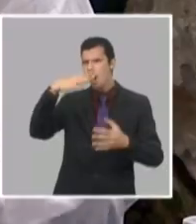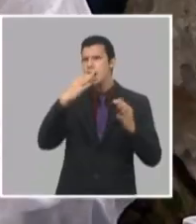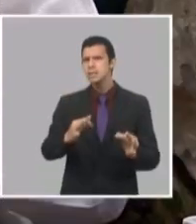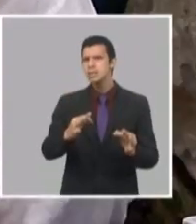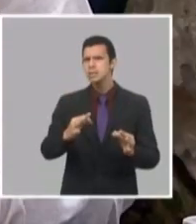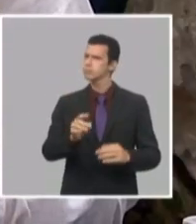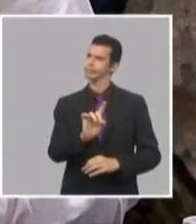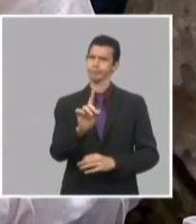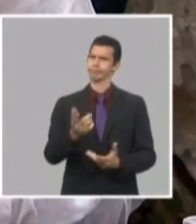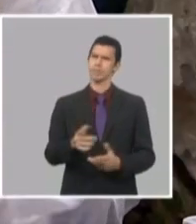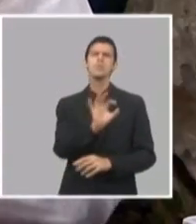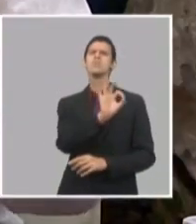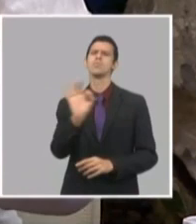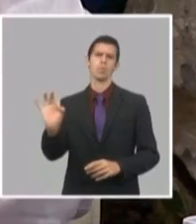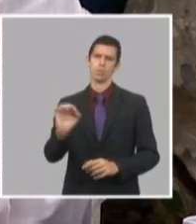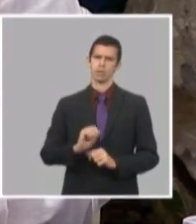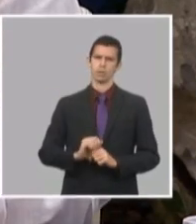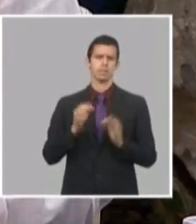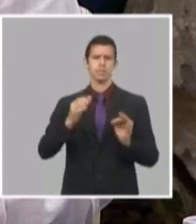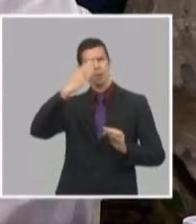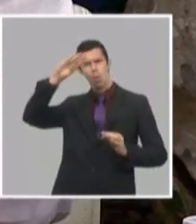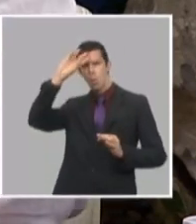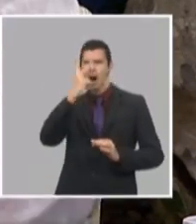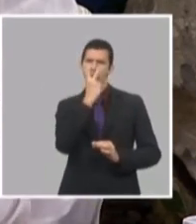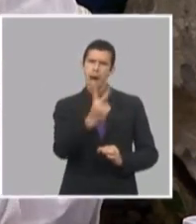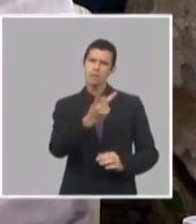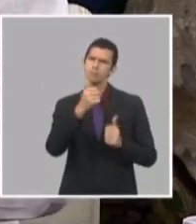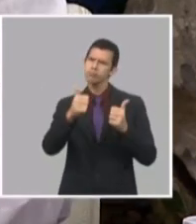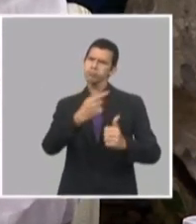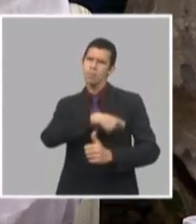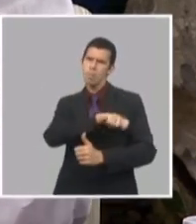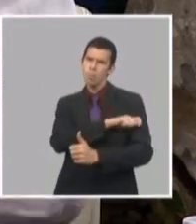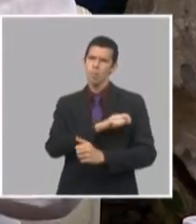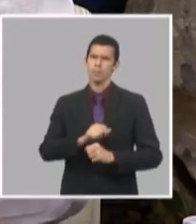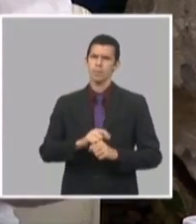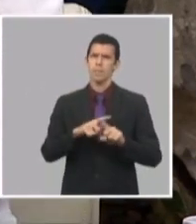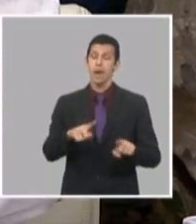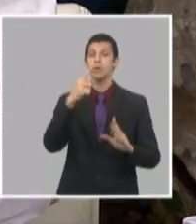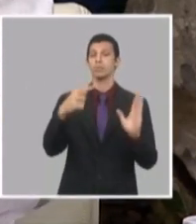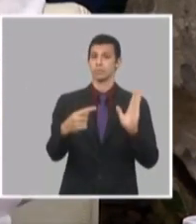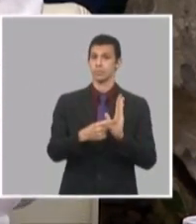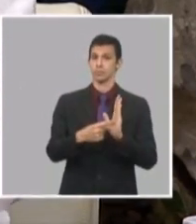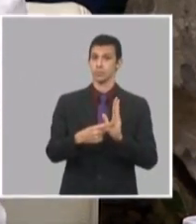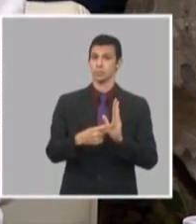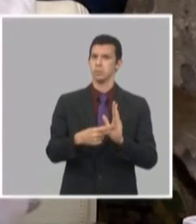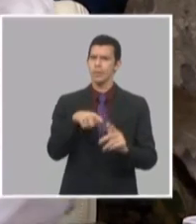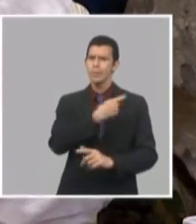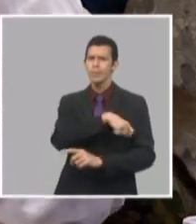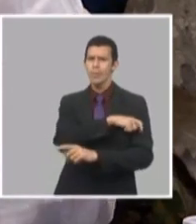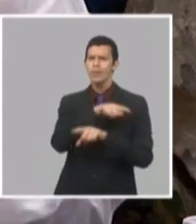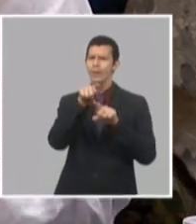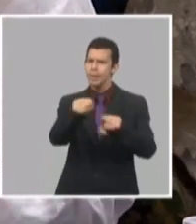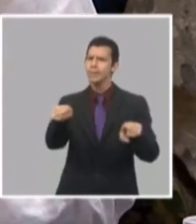hay que reconocer que hay un segmento del mercado con capacidad económica con solvencia económica y una demanda solvente así se llama en